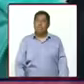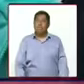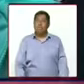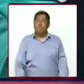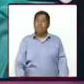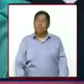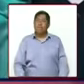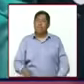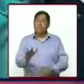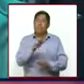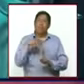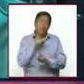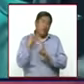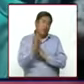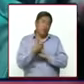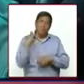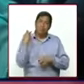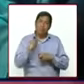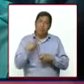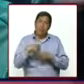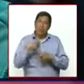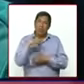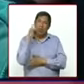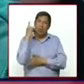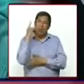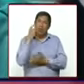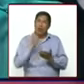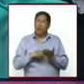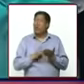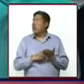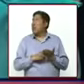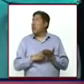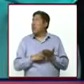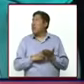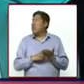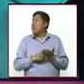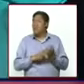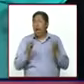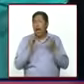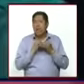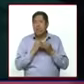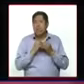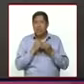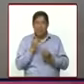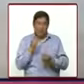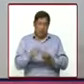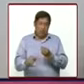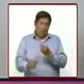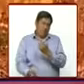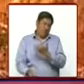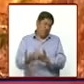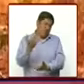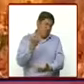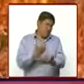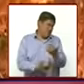Pues que es una situación muy difícil para toda Bolivia y esto es causado más por los chaqueos.